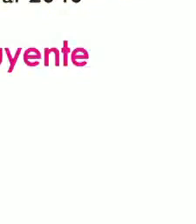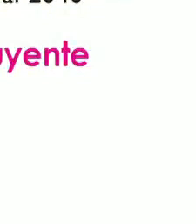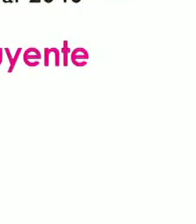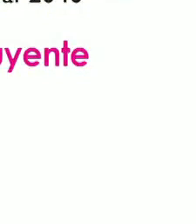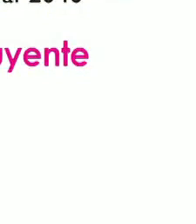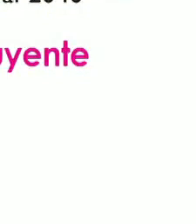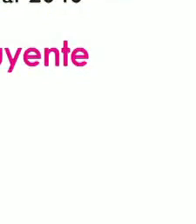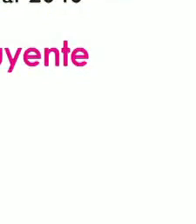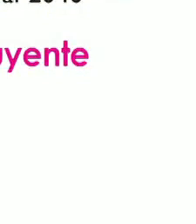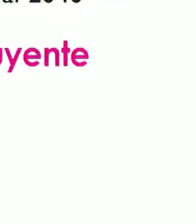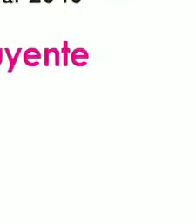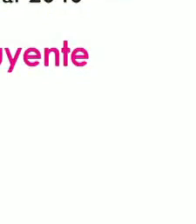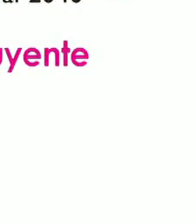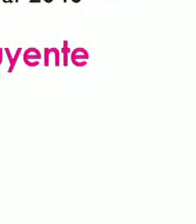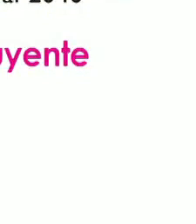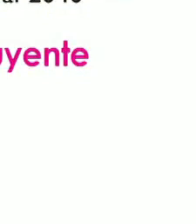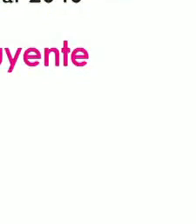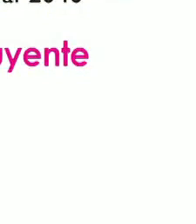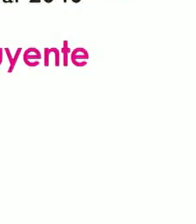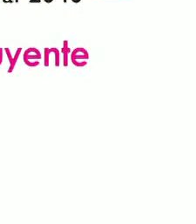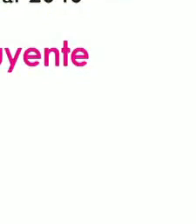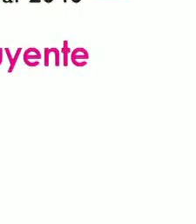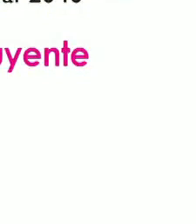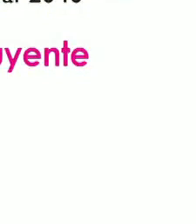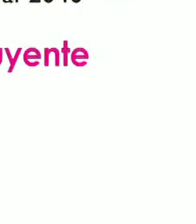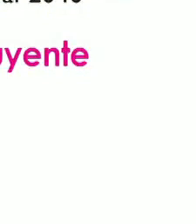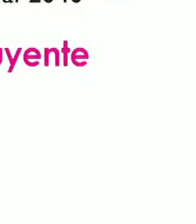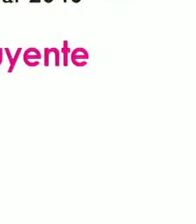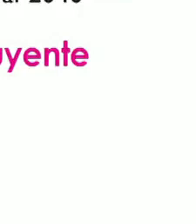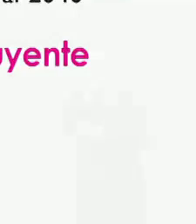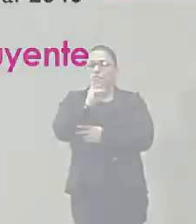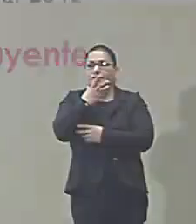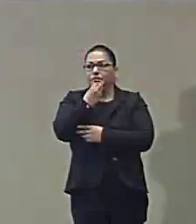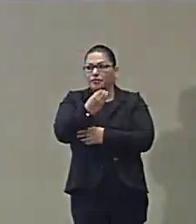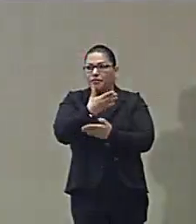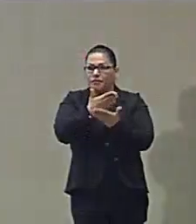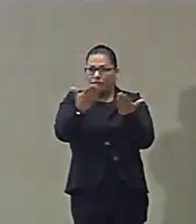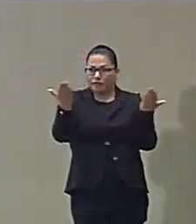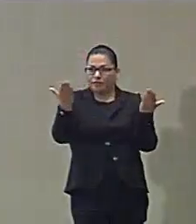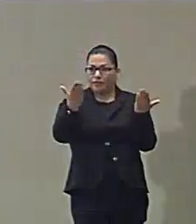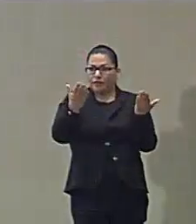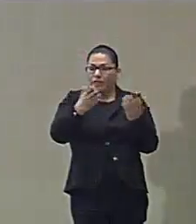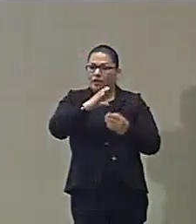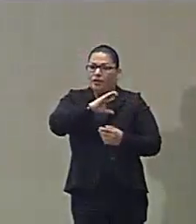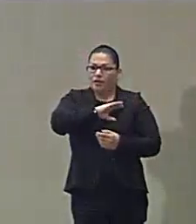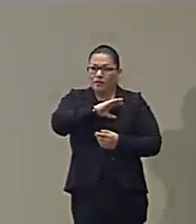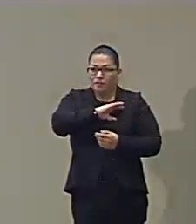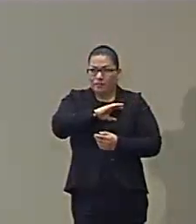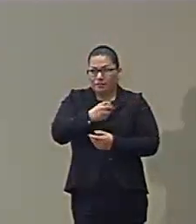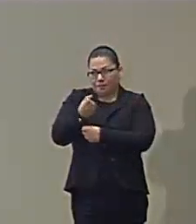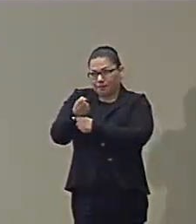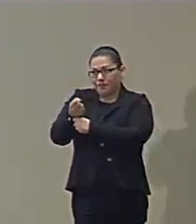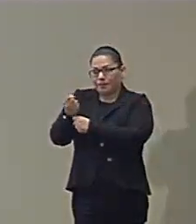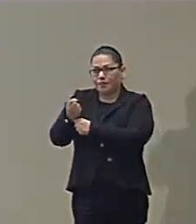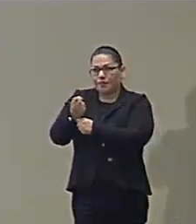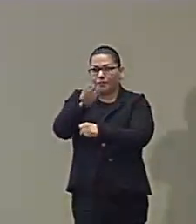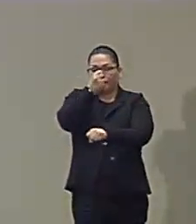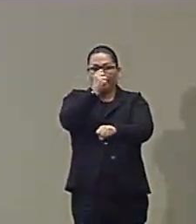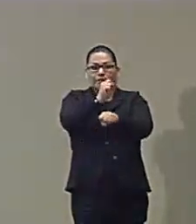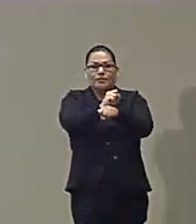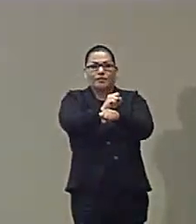muy buenos días a todos ustedes saludo con afecto al secretario de turismo del gobierno federal